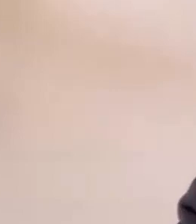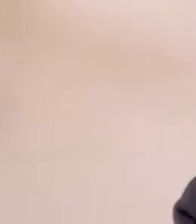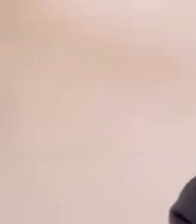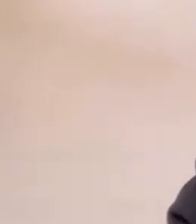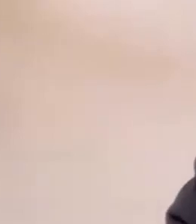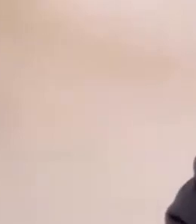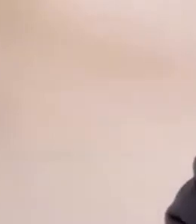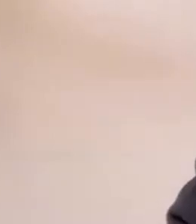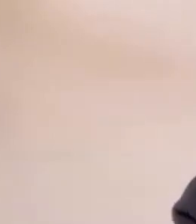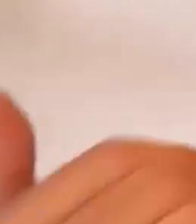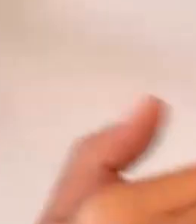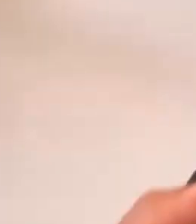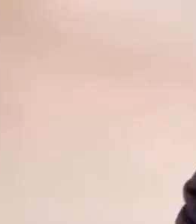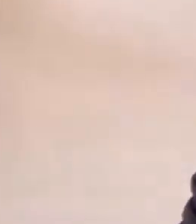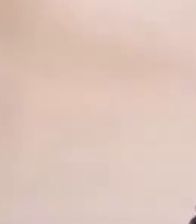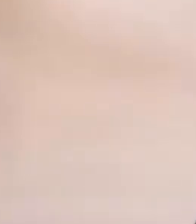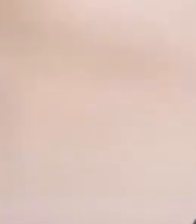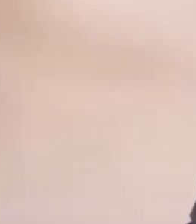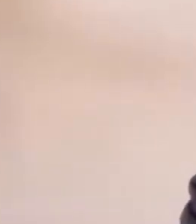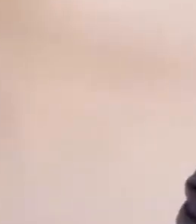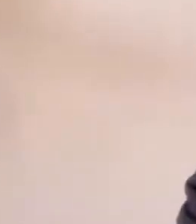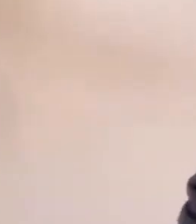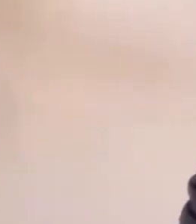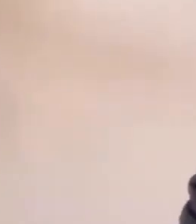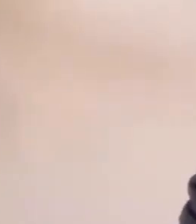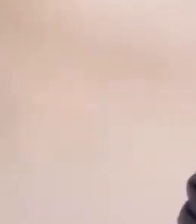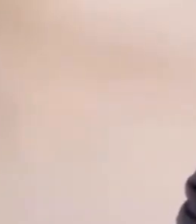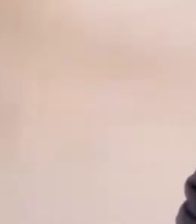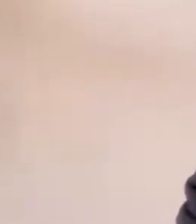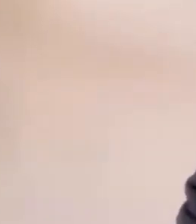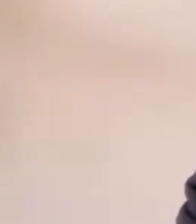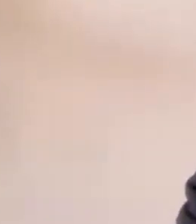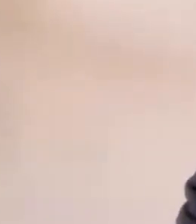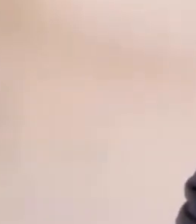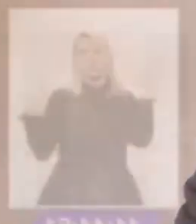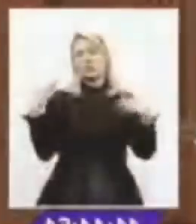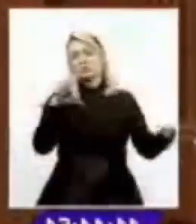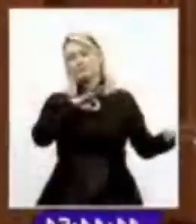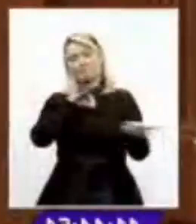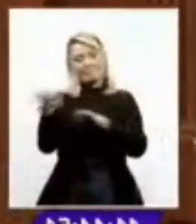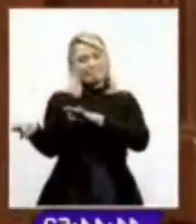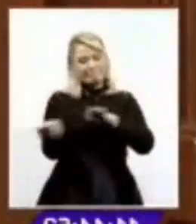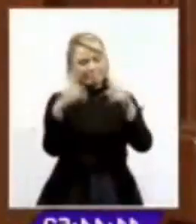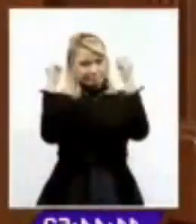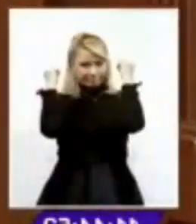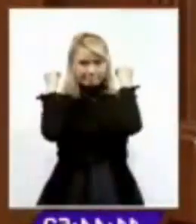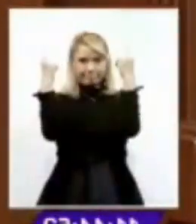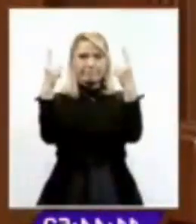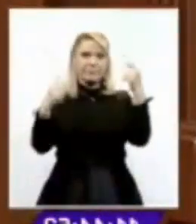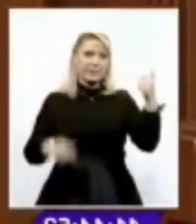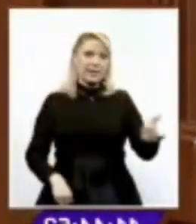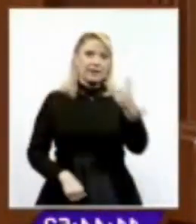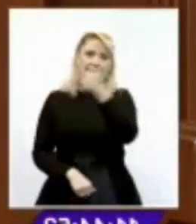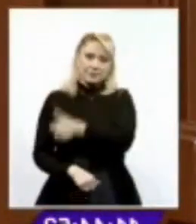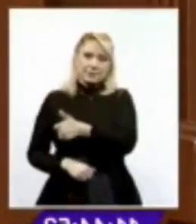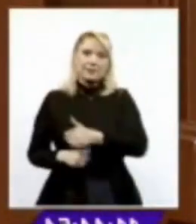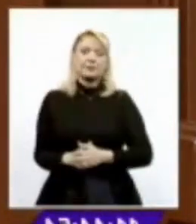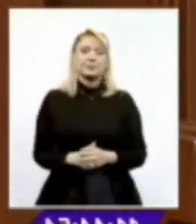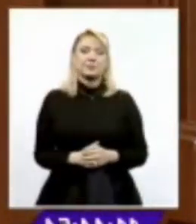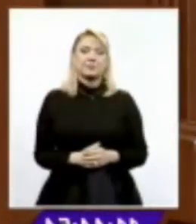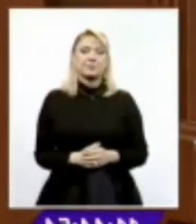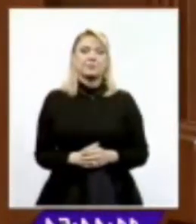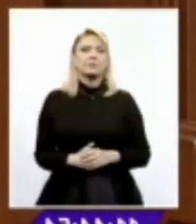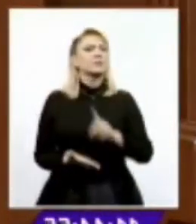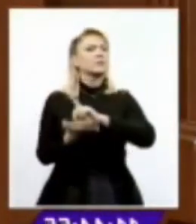Arturo Saldívar. Lo dijo él, no lo digo yo. Y bueno, pues vamos a ver y escuchar lo que dice Norma Piña. Centralidad de